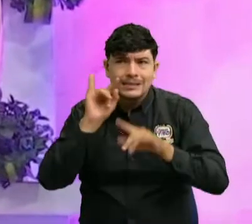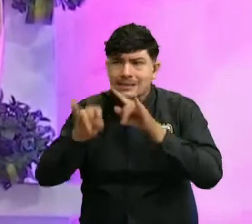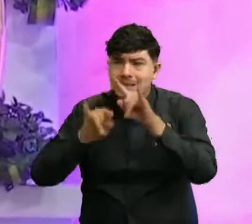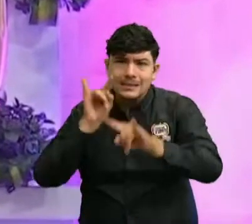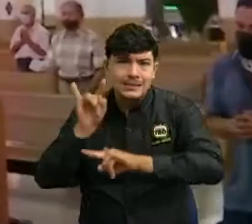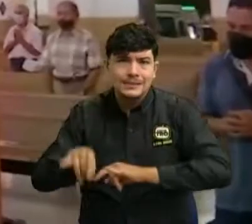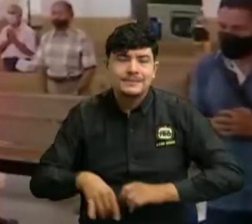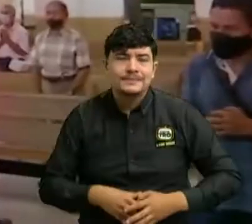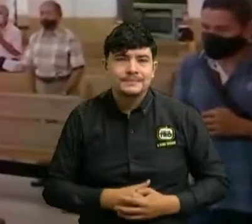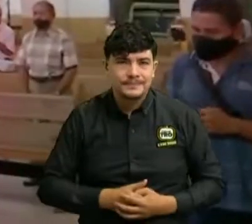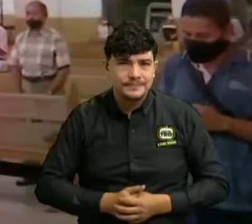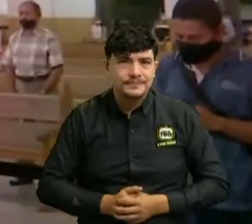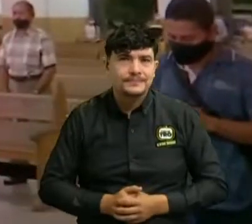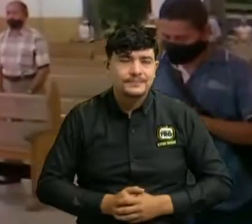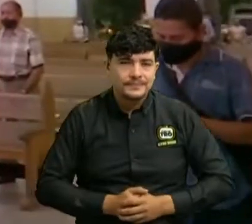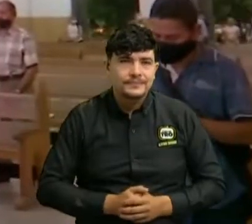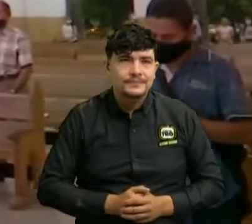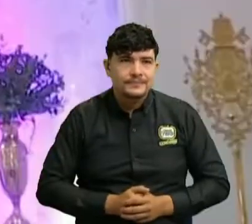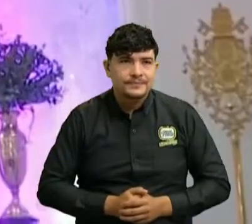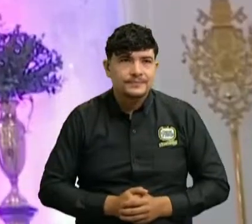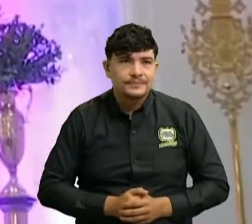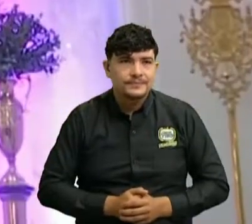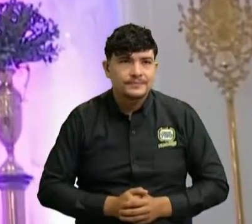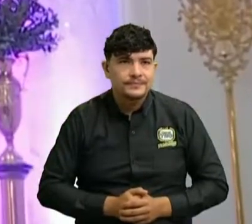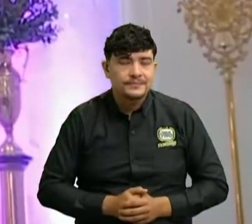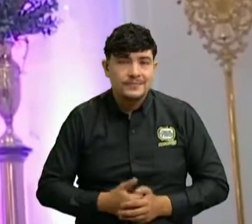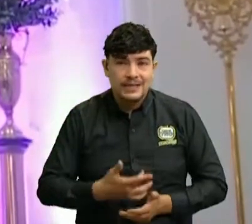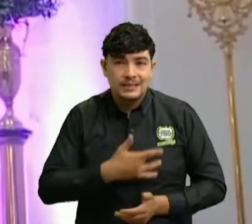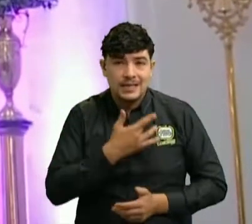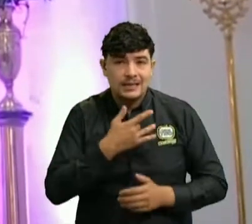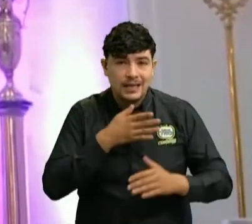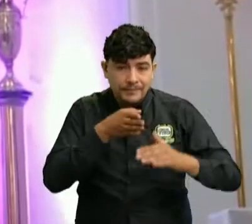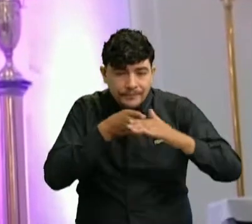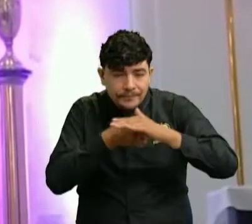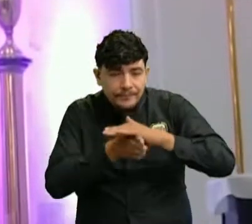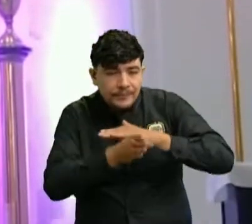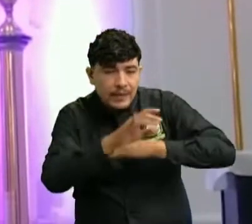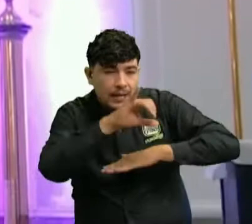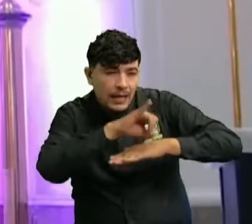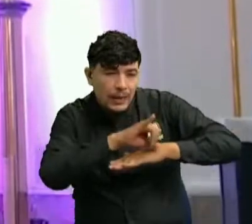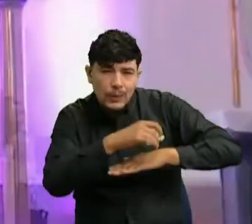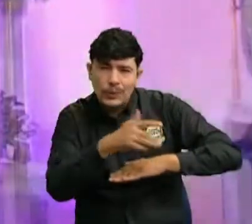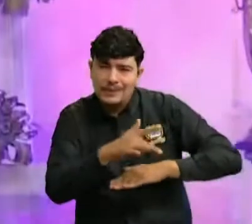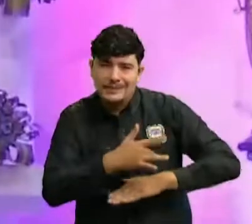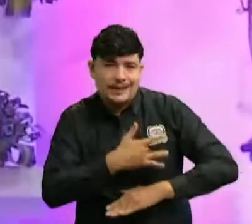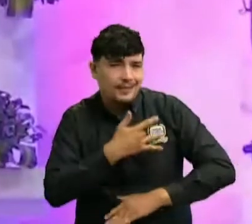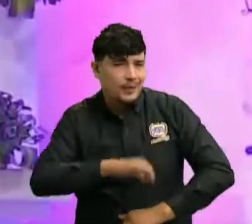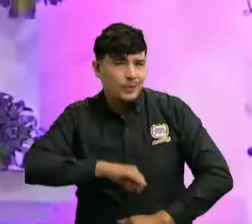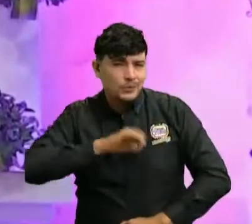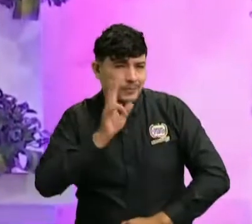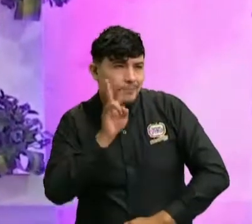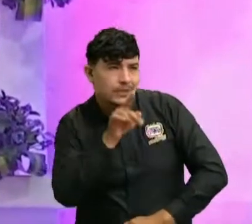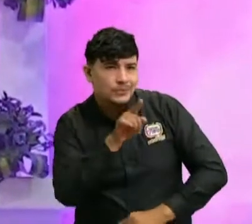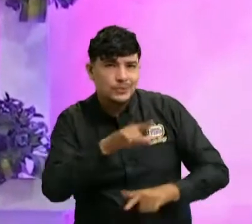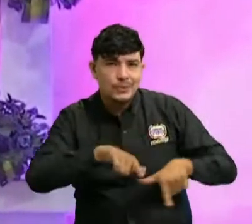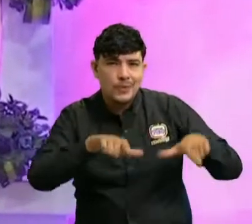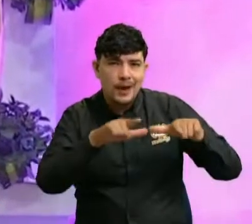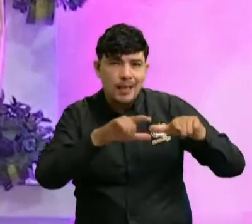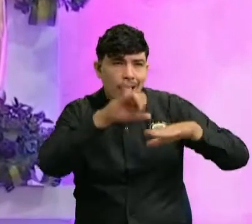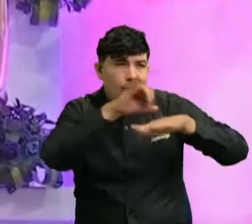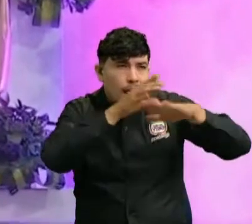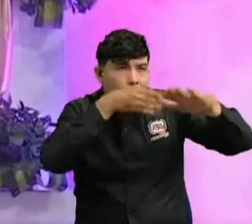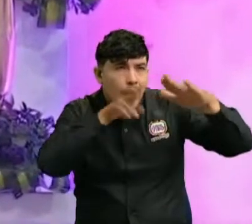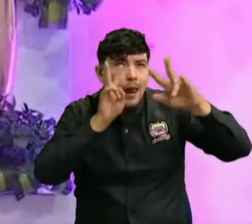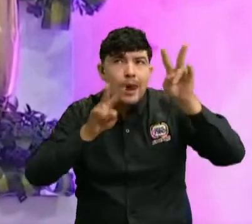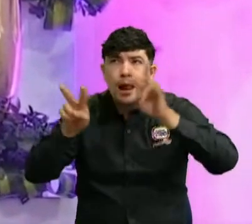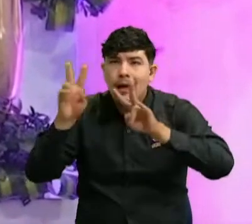hacemos la misa, nos sentimos orgullosos porque ese altar es tan espectacular. La Basílica hace honor a este cuadro de Nuestra